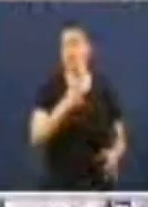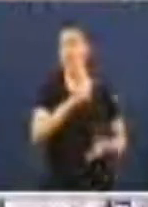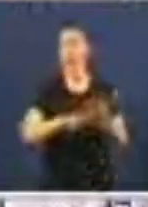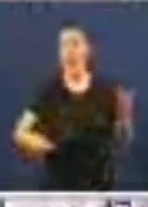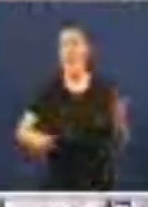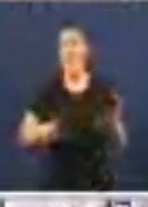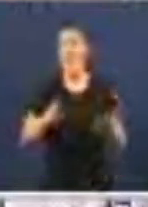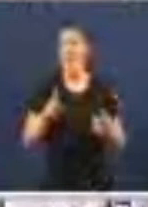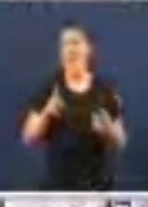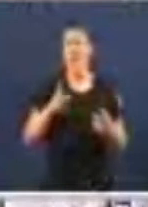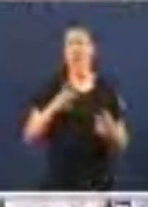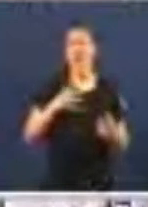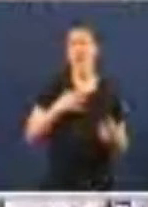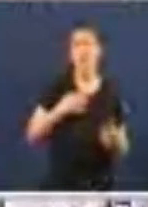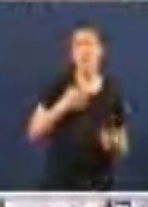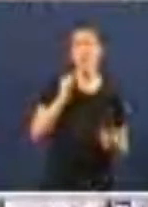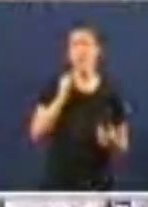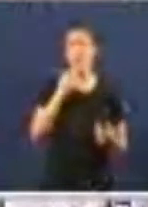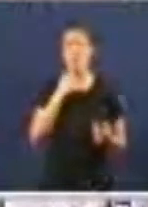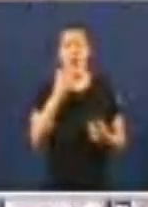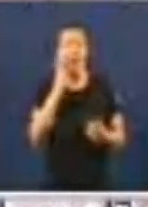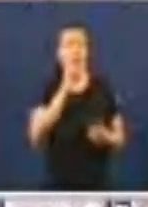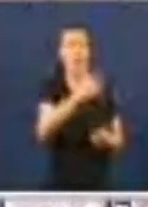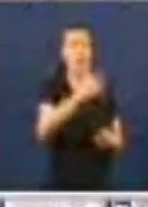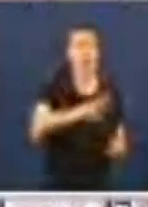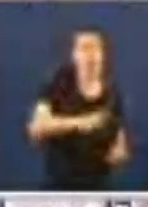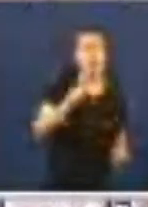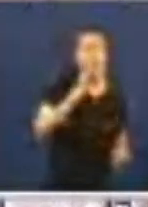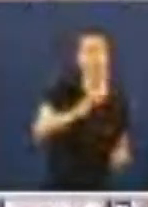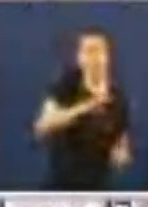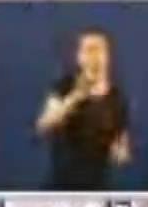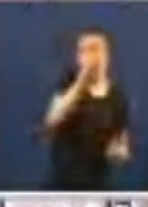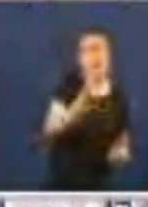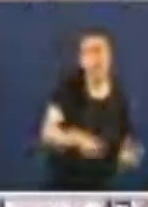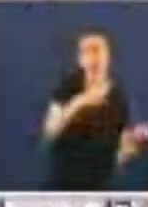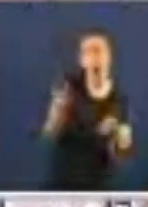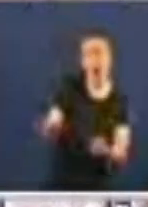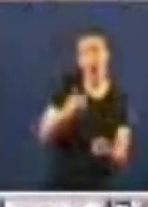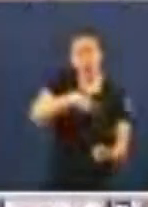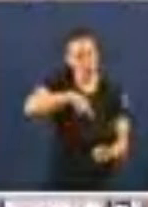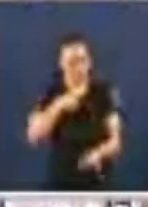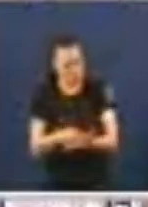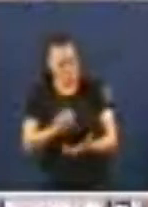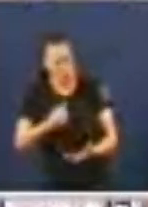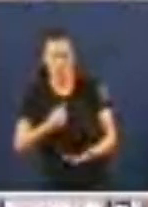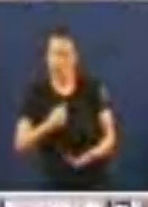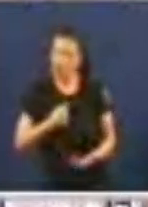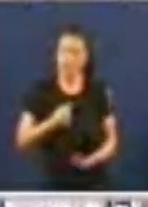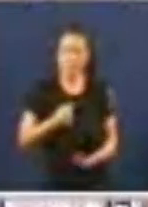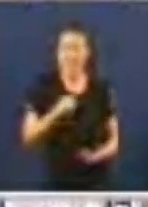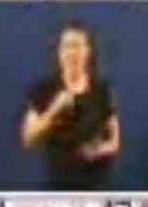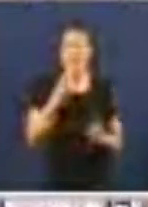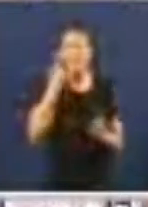para pagar mordidas nin os favores que lle deba o Partido Popular a Villarmir, favores que polos que é evidente